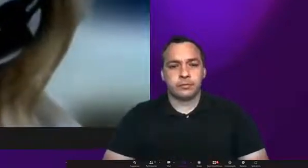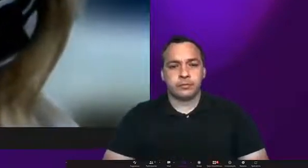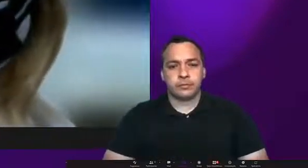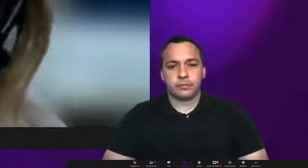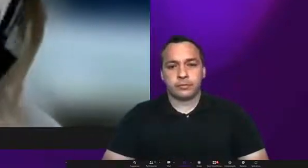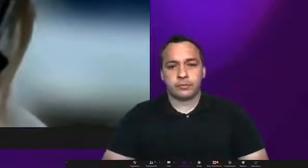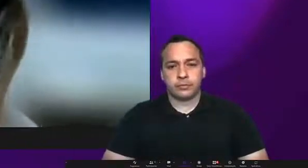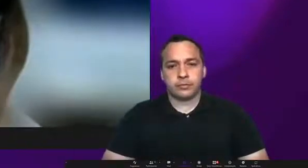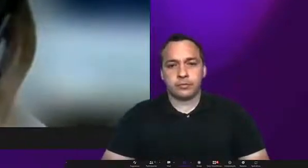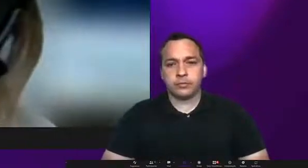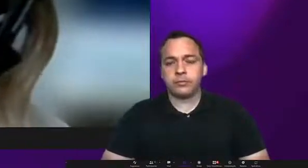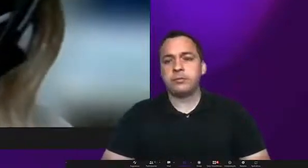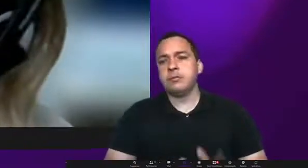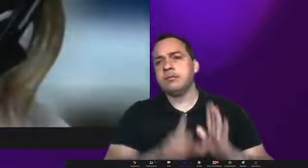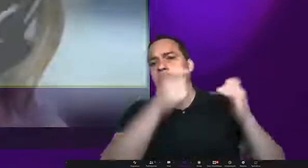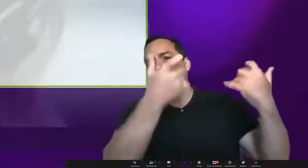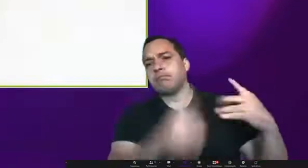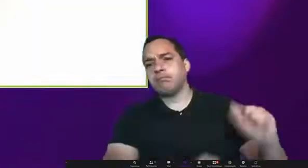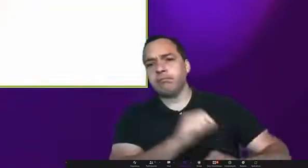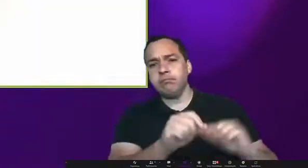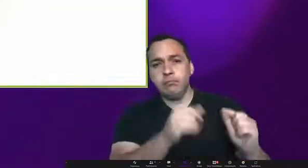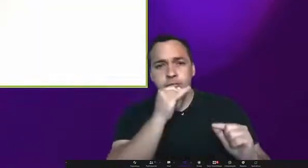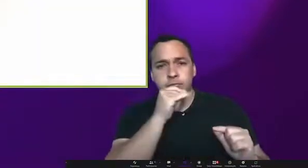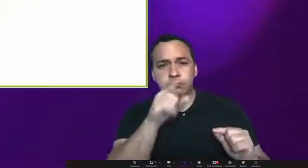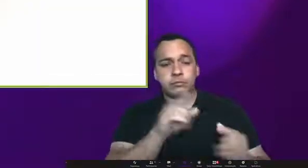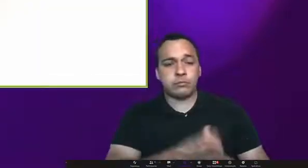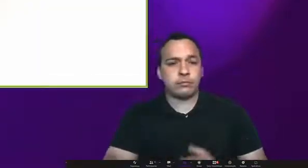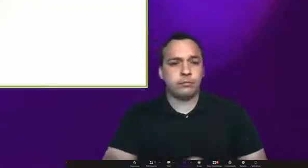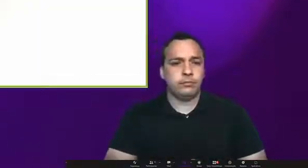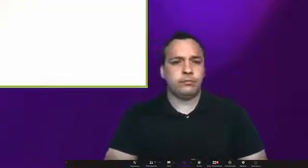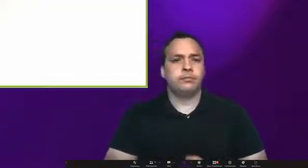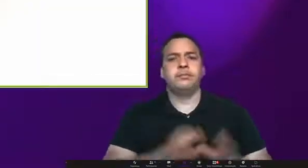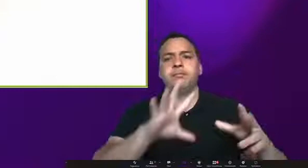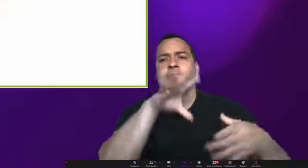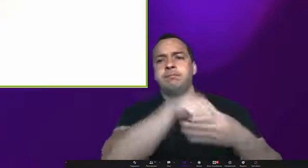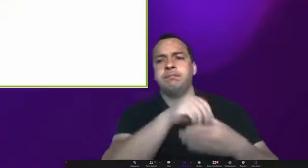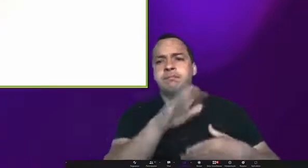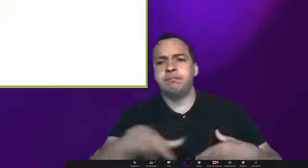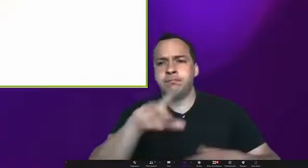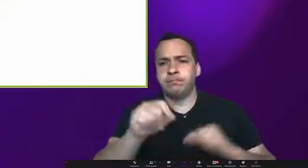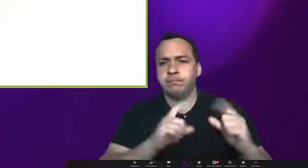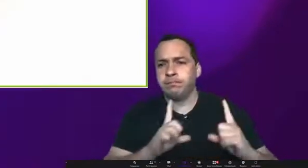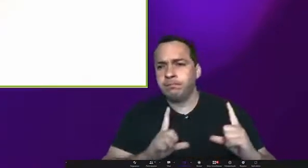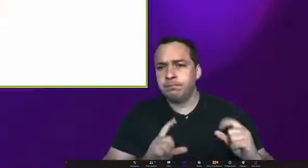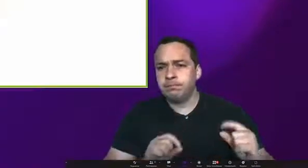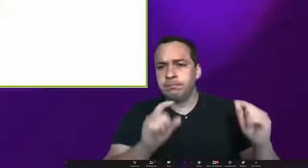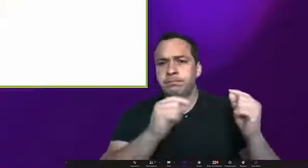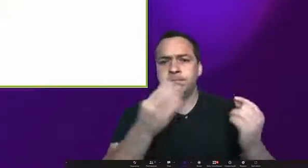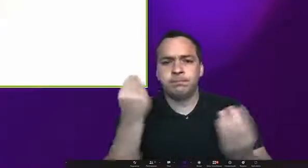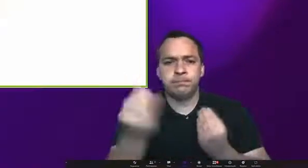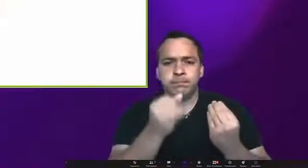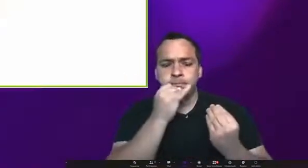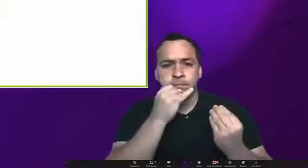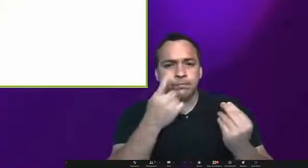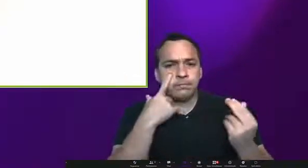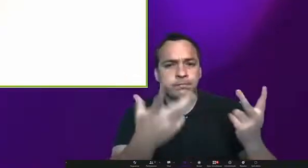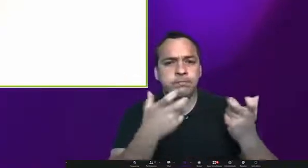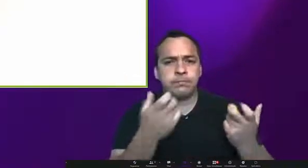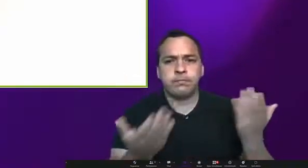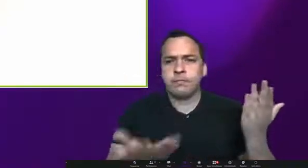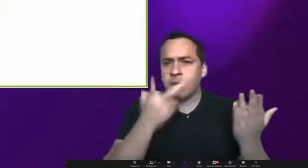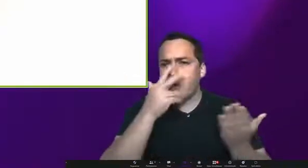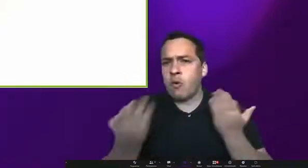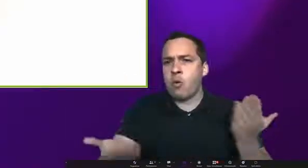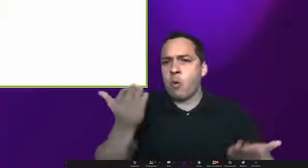Les hablaba entonces de que en oncología nosotros vemos como si fuera una balanza,